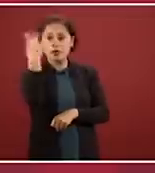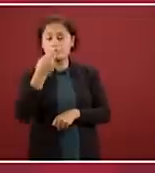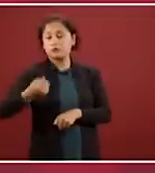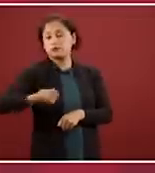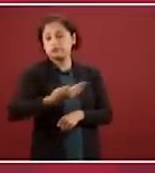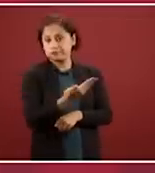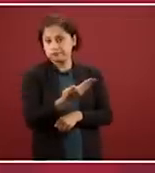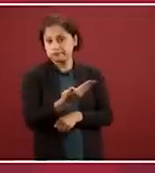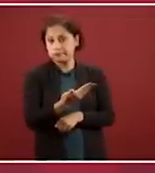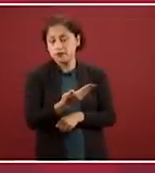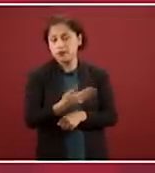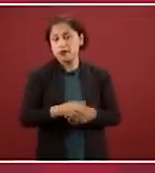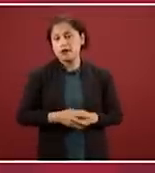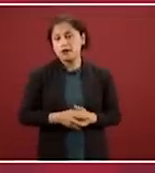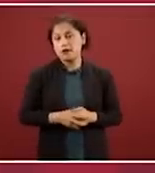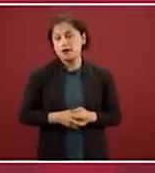más